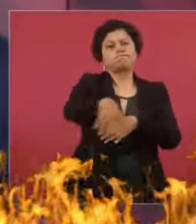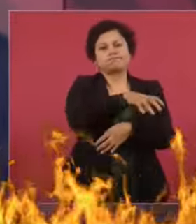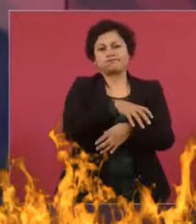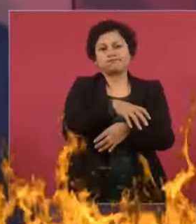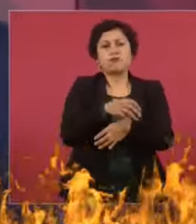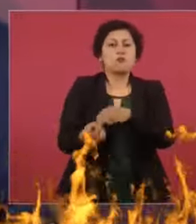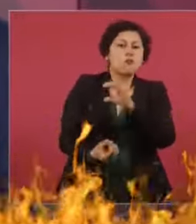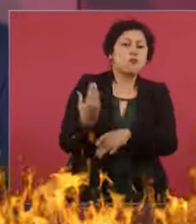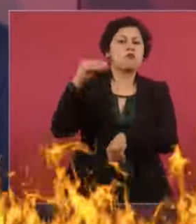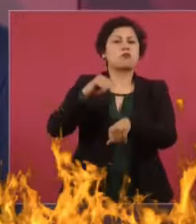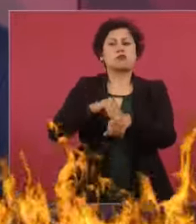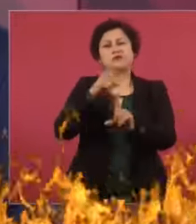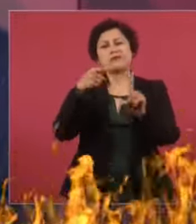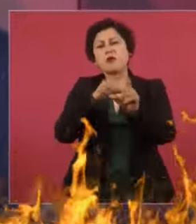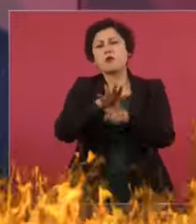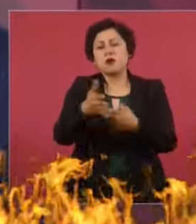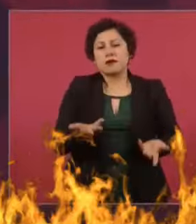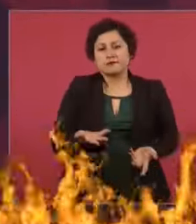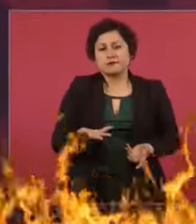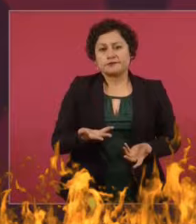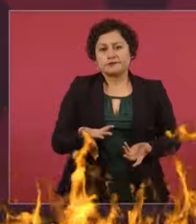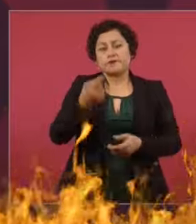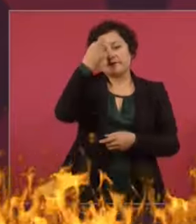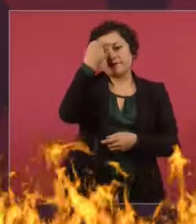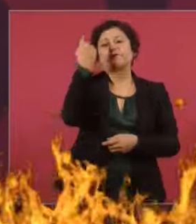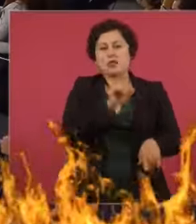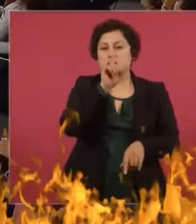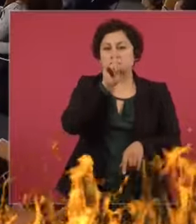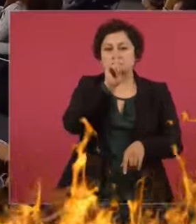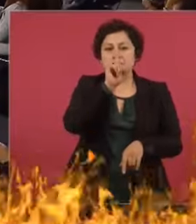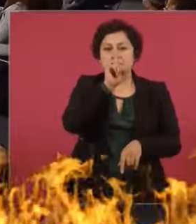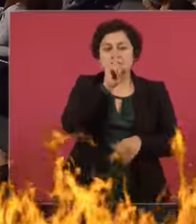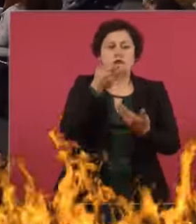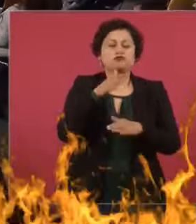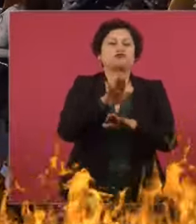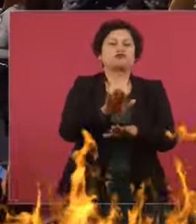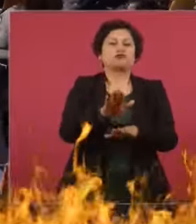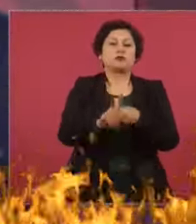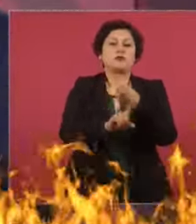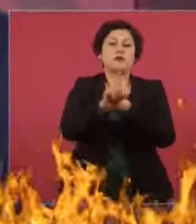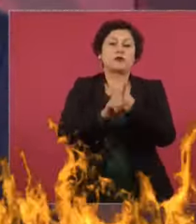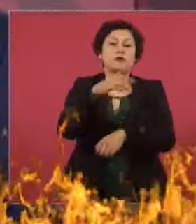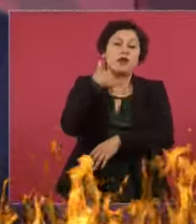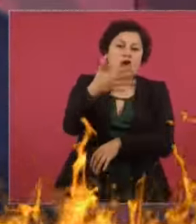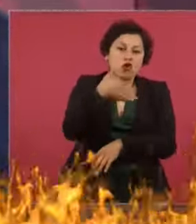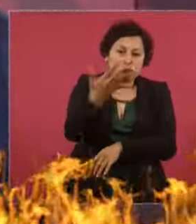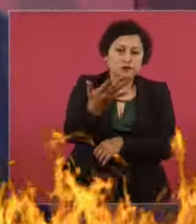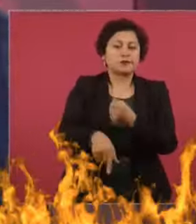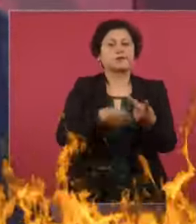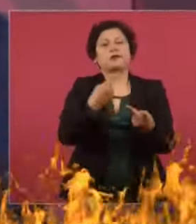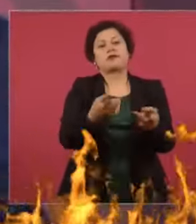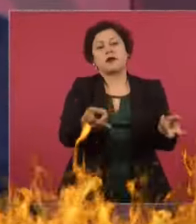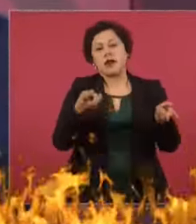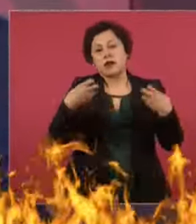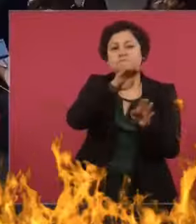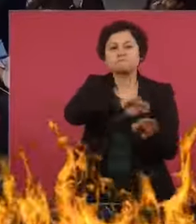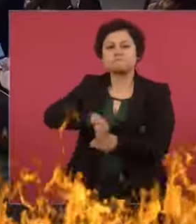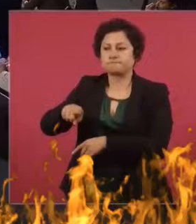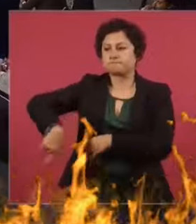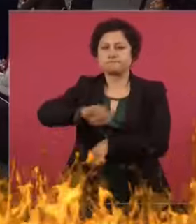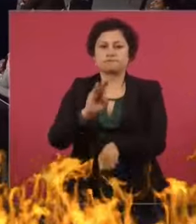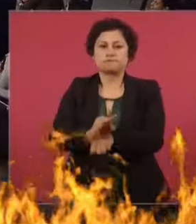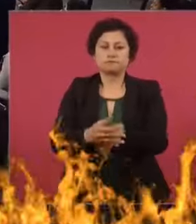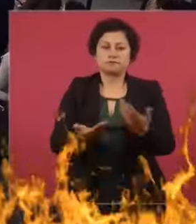propósito de que se olvidara o que no se volteara a ver el problema de la corrupción del saqueo de las privatizaciones